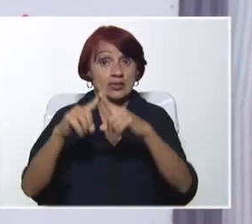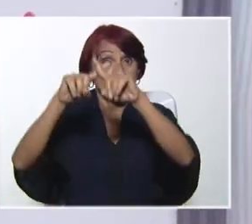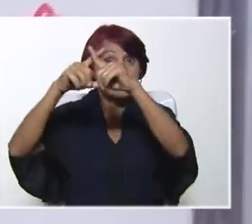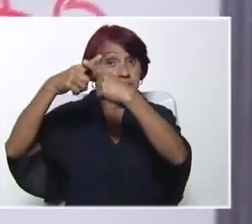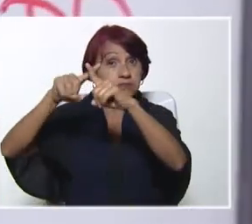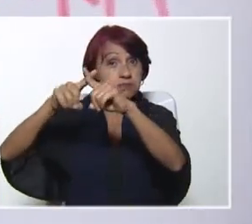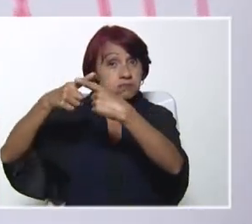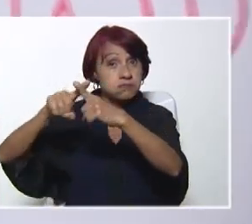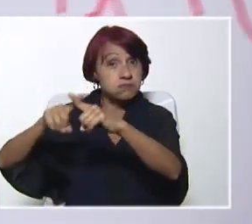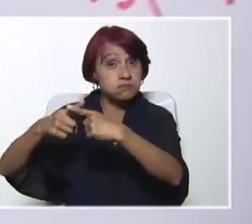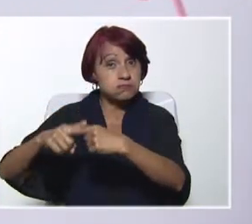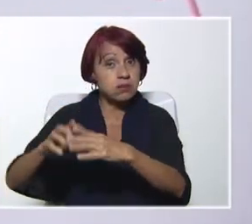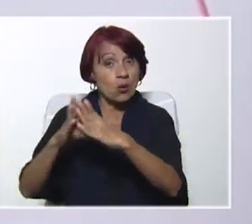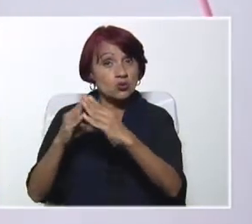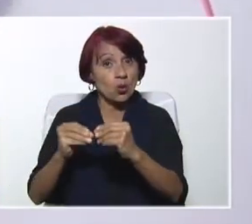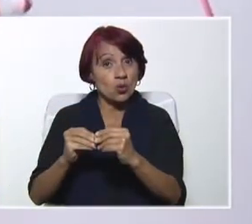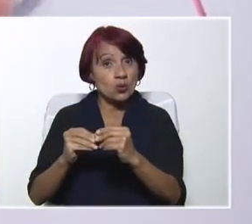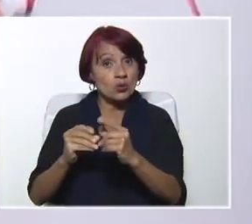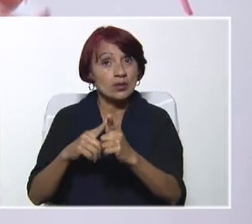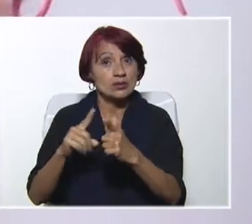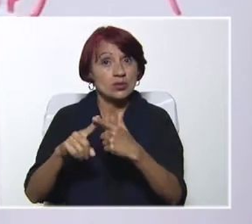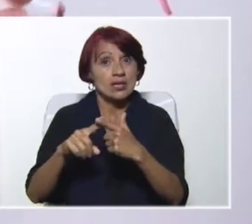sumatoria,